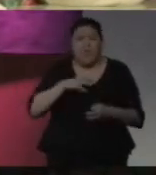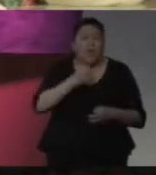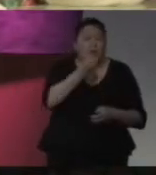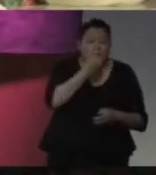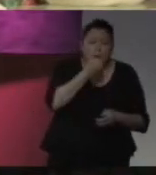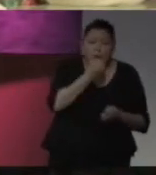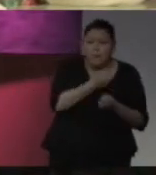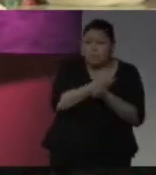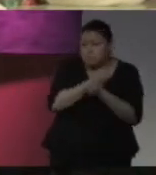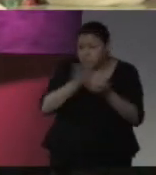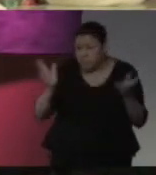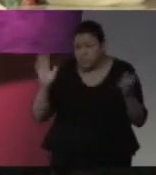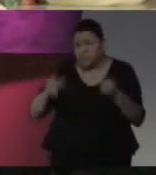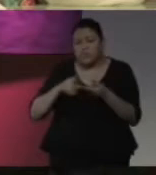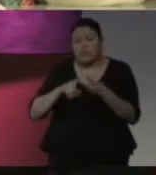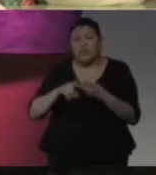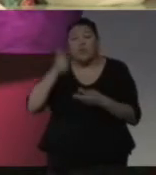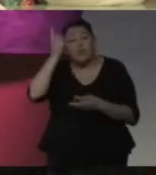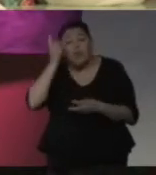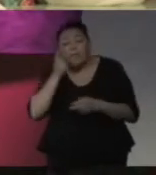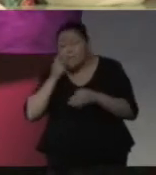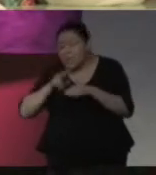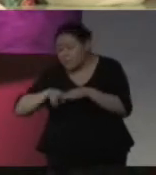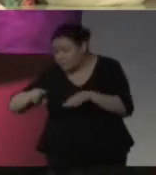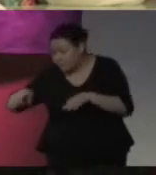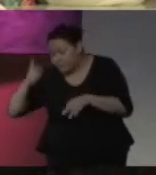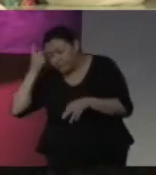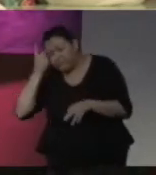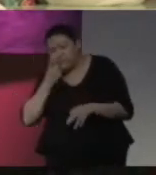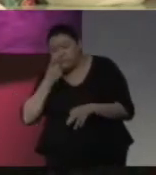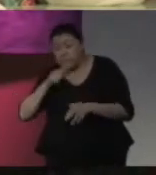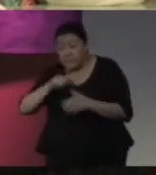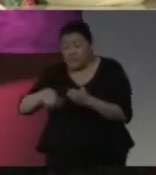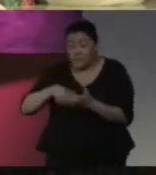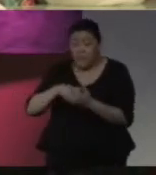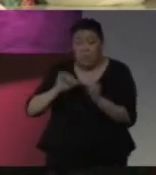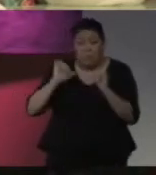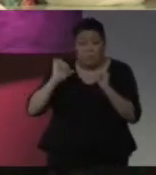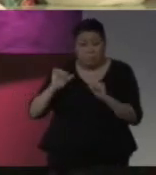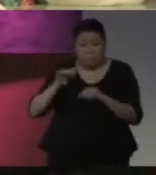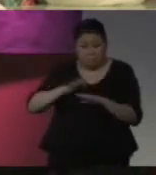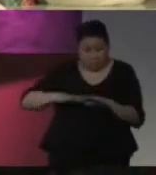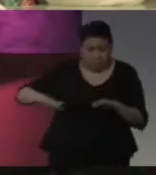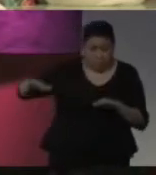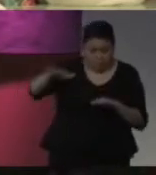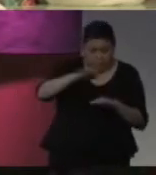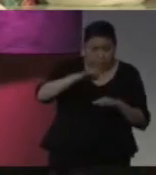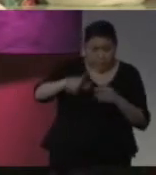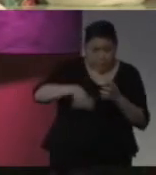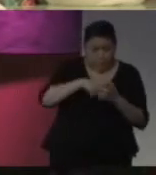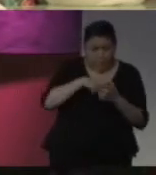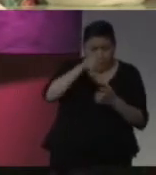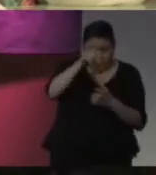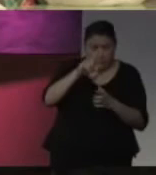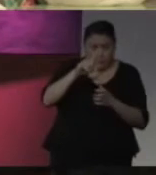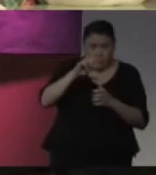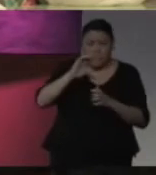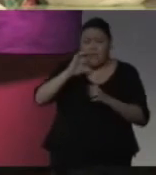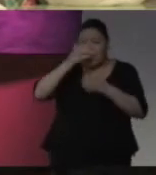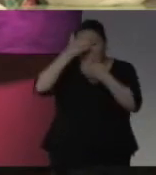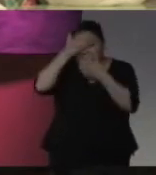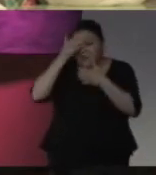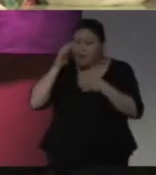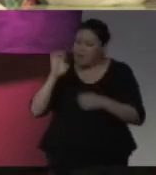para todo el mundo, había donde dormir, todo con las condiciones que pueden ofrecer en el territorio zapatista,